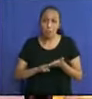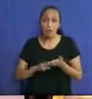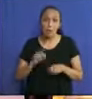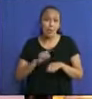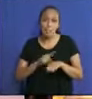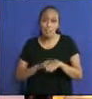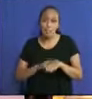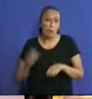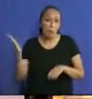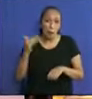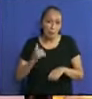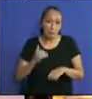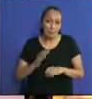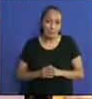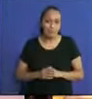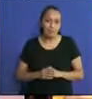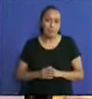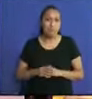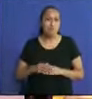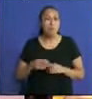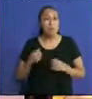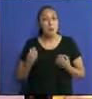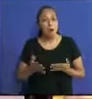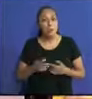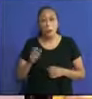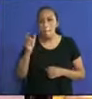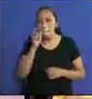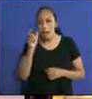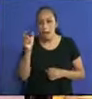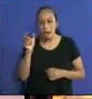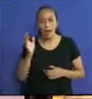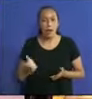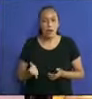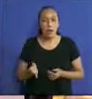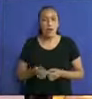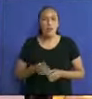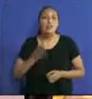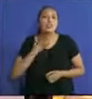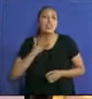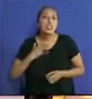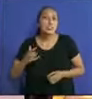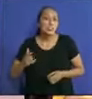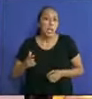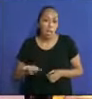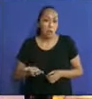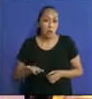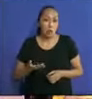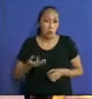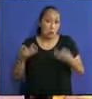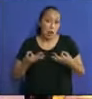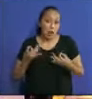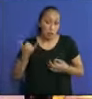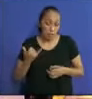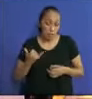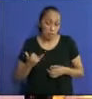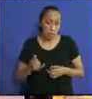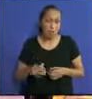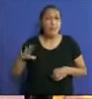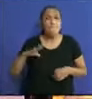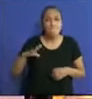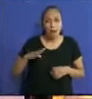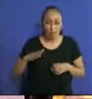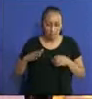buenos deseos, muchas veces sabemos que están faltos de la necesaria fuerza